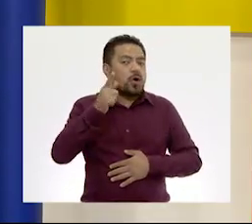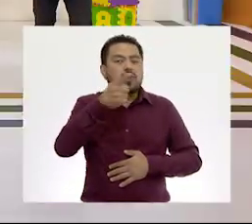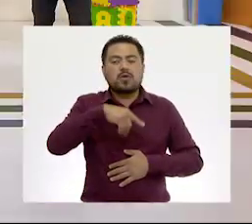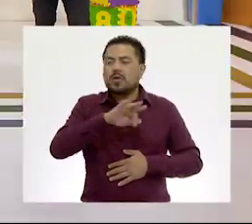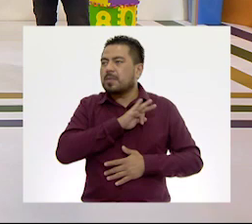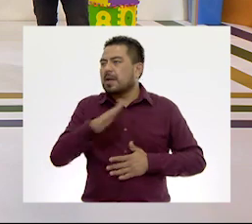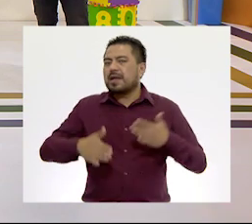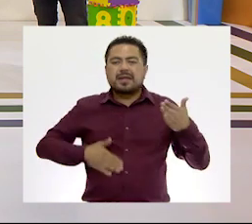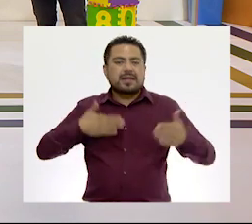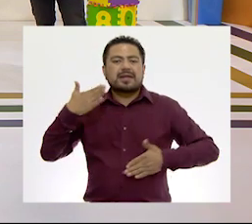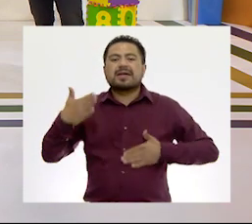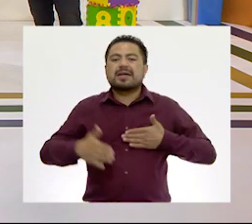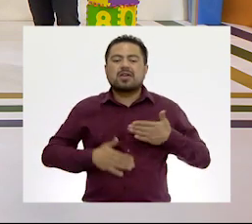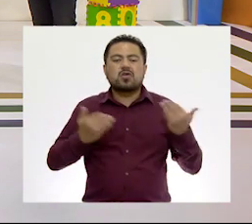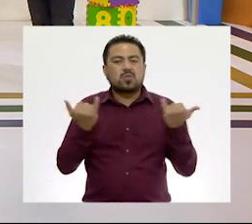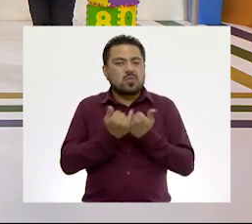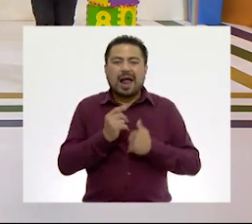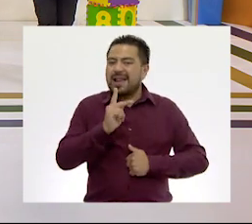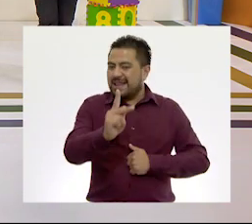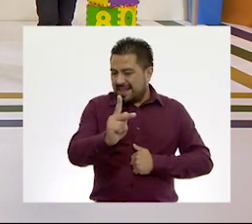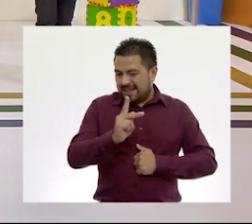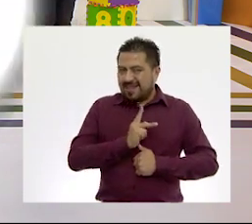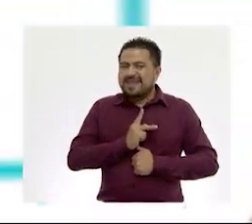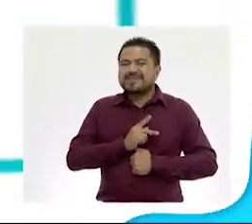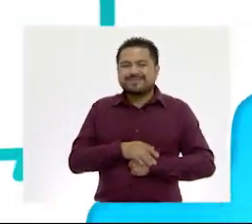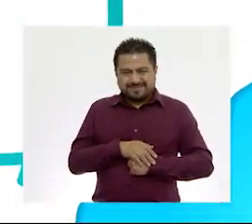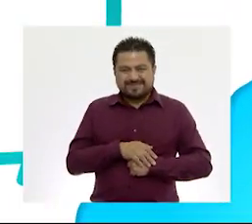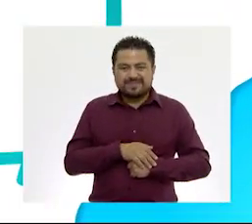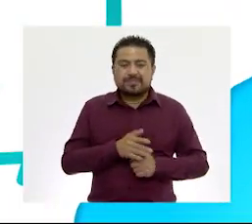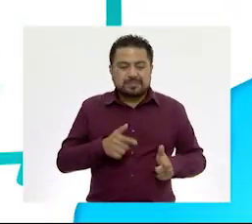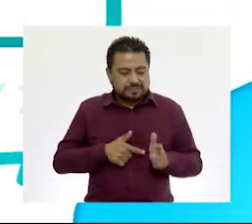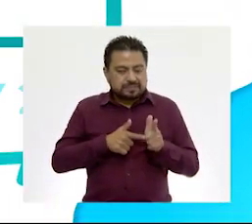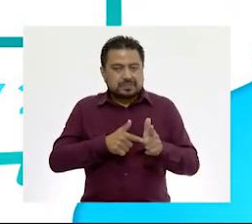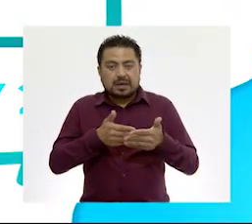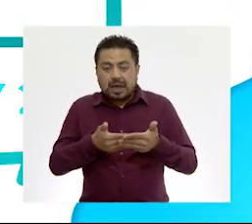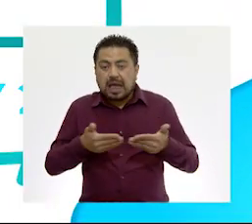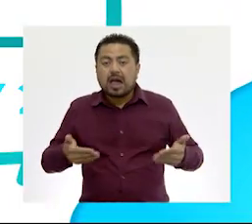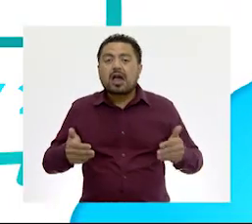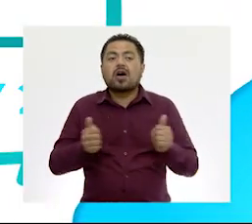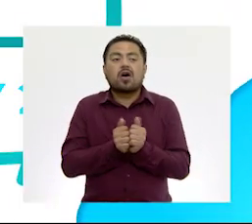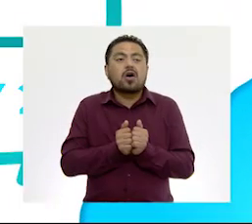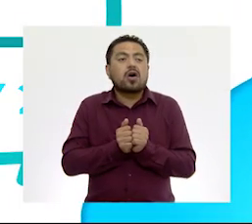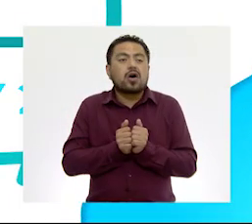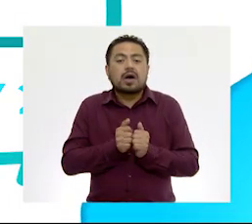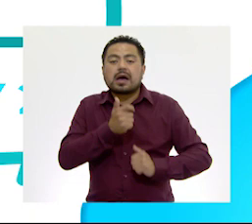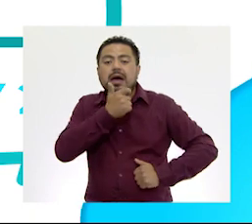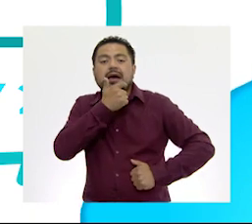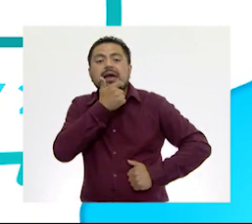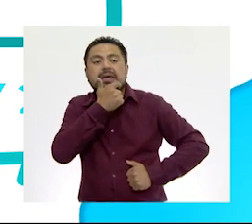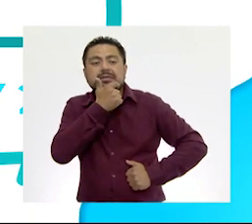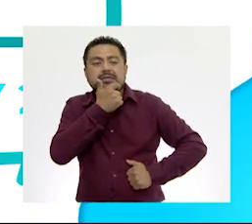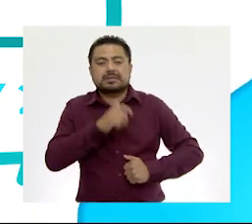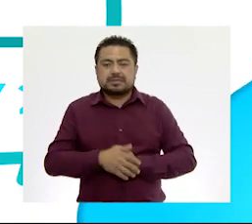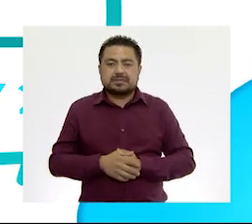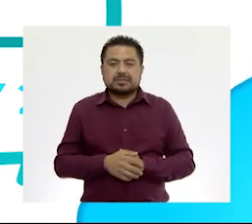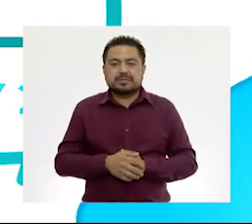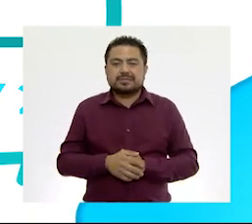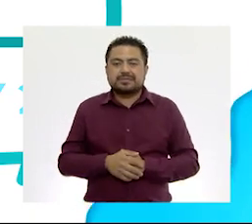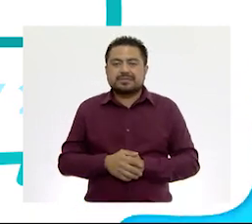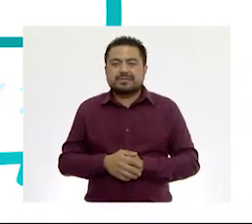hayan disfrutado tanto como nosotros. Continuamos ahora con inglés.